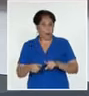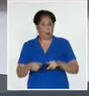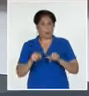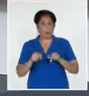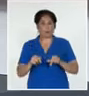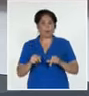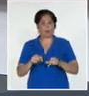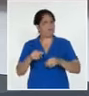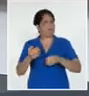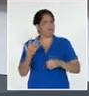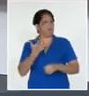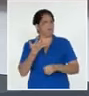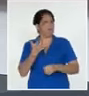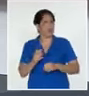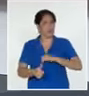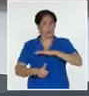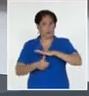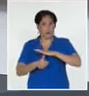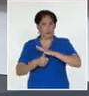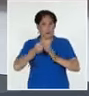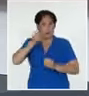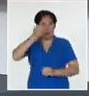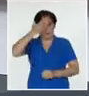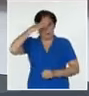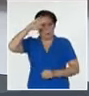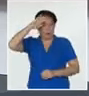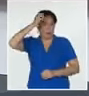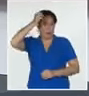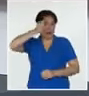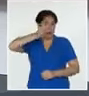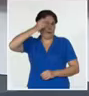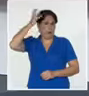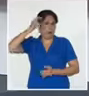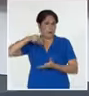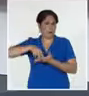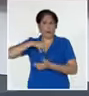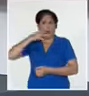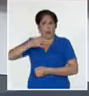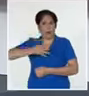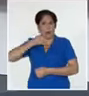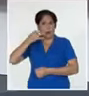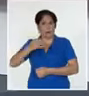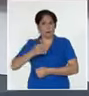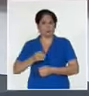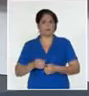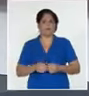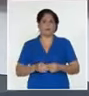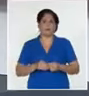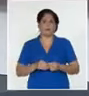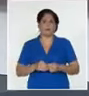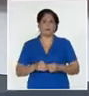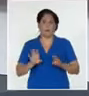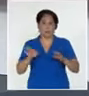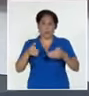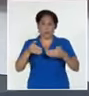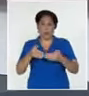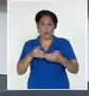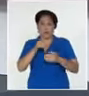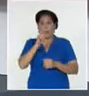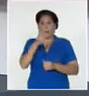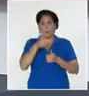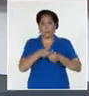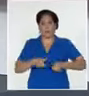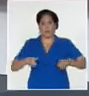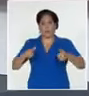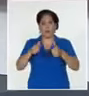Las palabras del primer secretario del Comité Central del Partido y presidente de la República, Miguel Díaz-Canel Bermúdez, en la clausura del 10º Congreso de